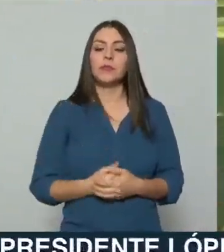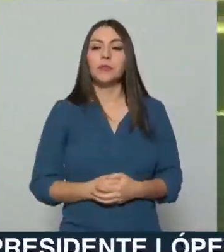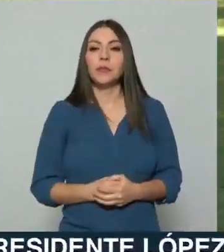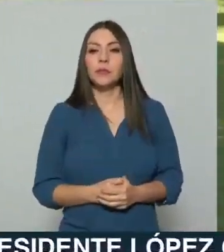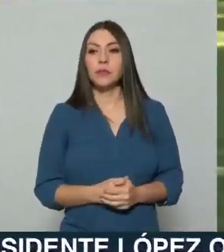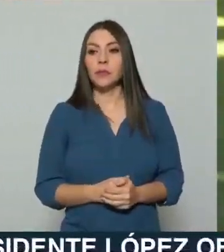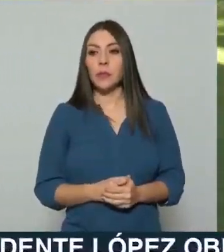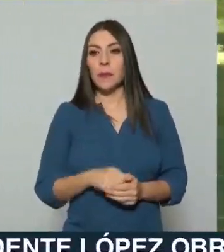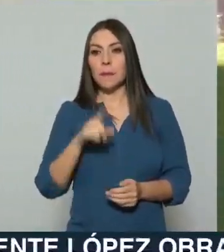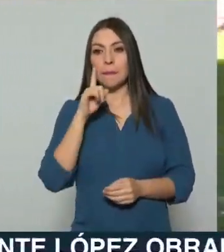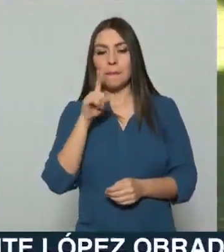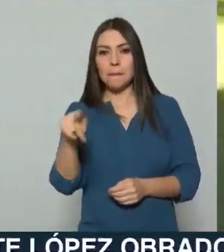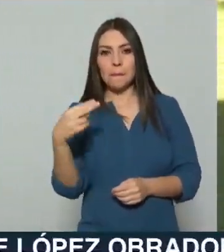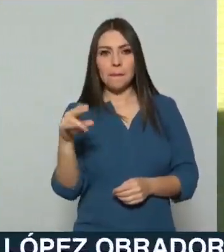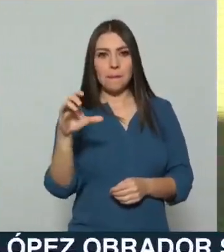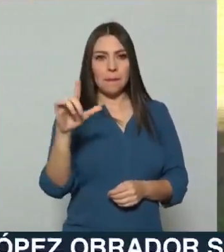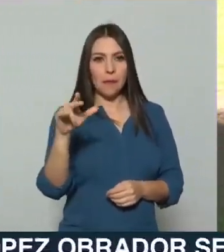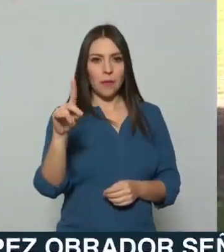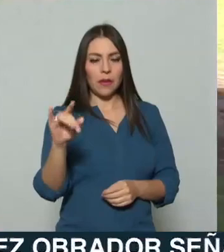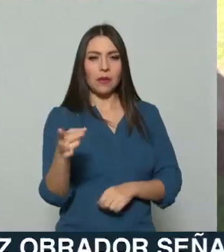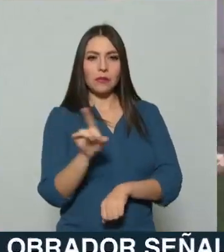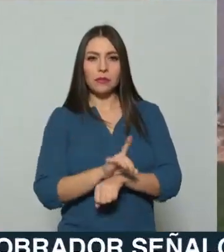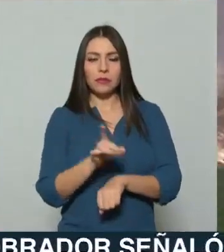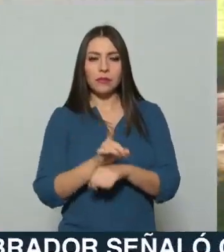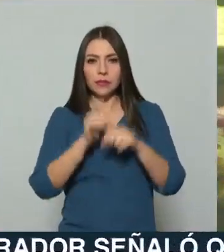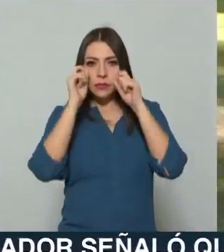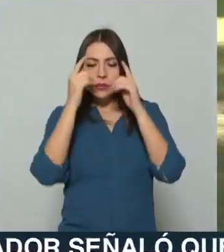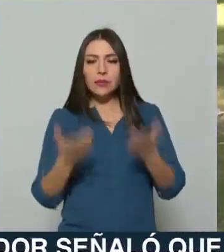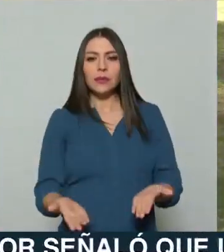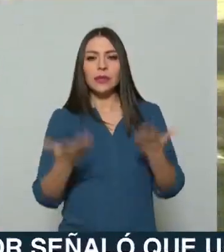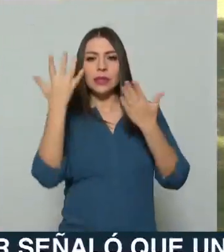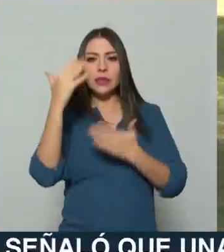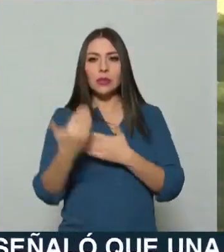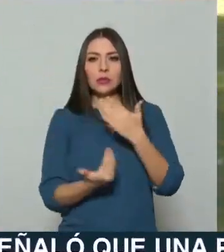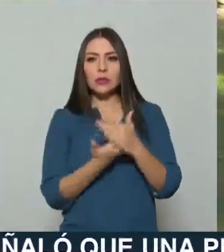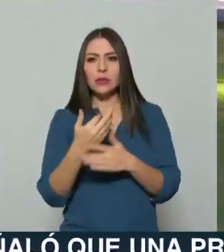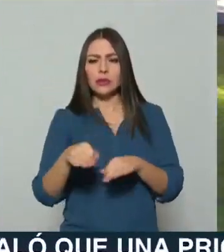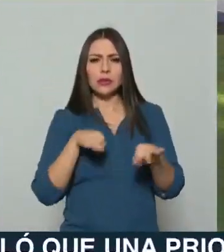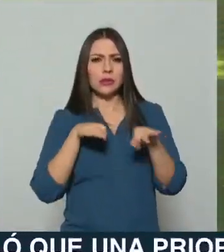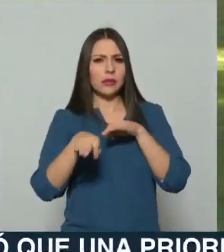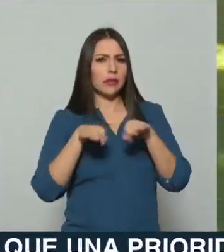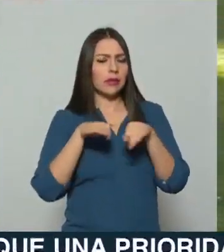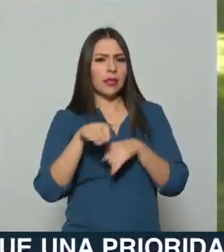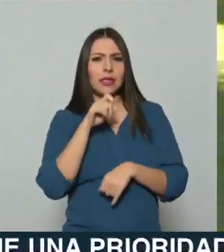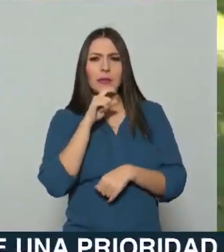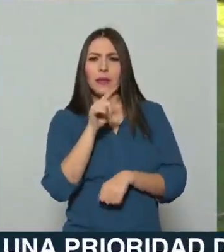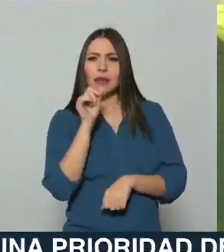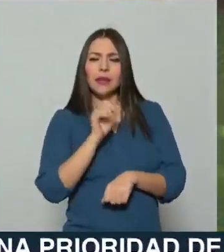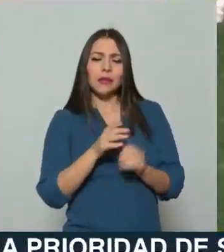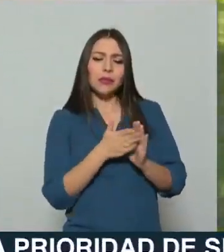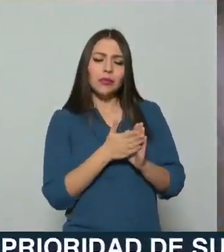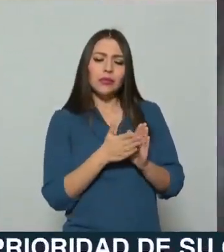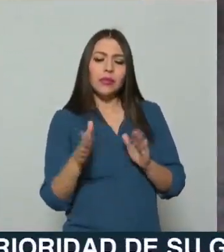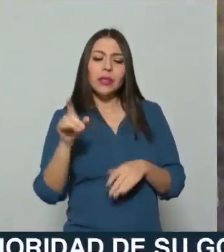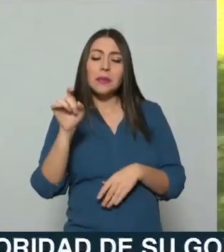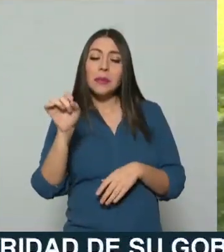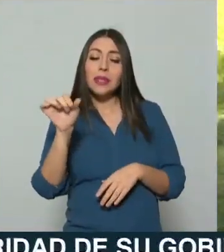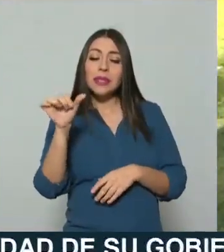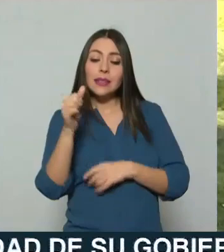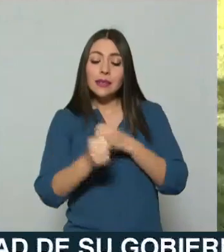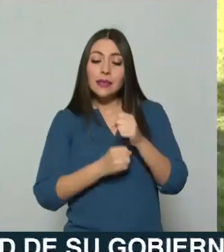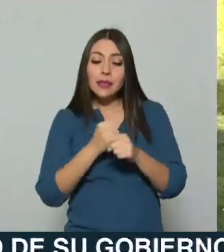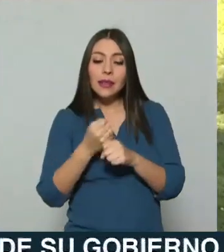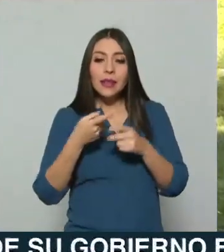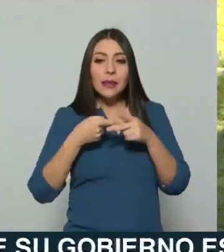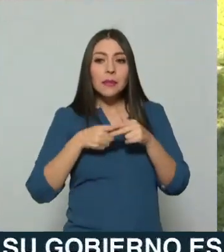Claudia se levanta cada día a las 5 de la mañana para trabajar con la misma ilusión de hace 26 años, cuando inició a laborar